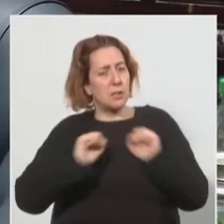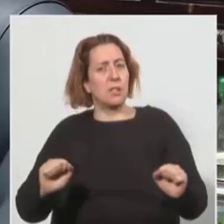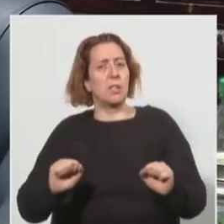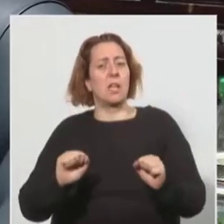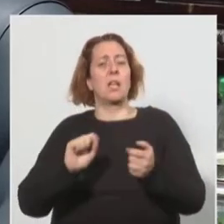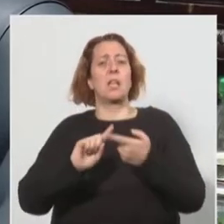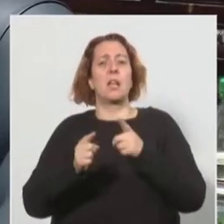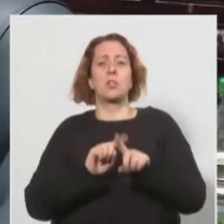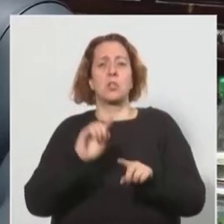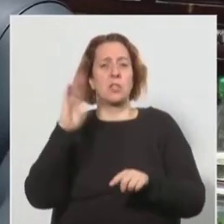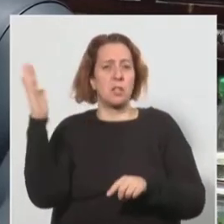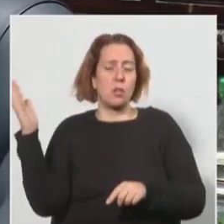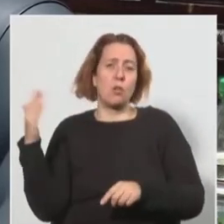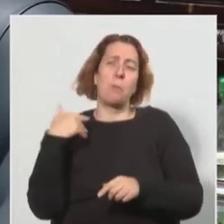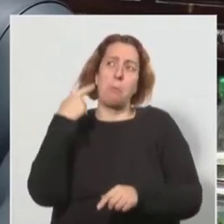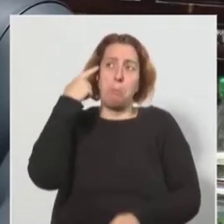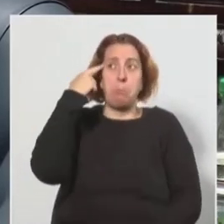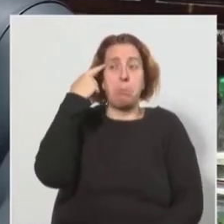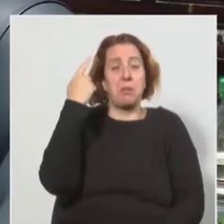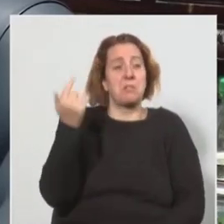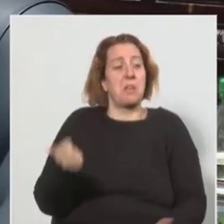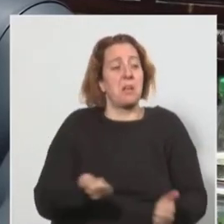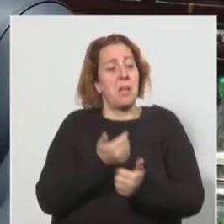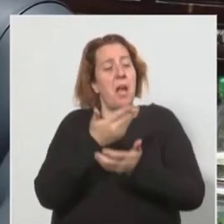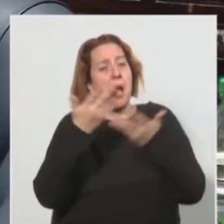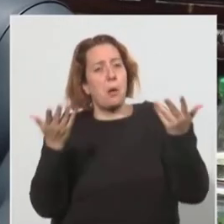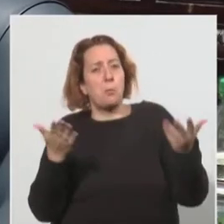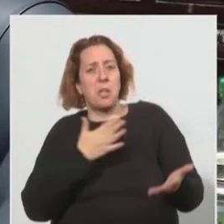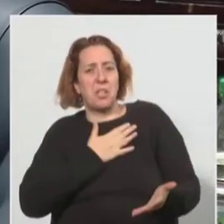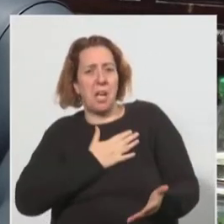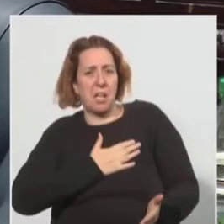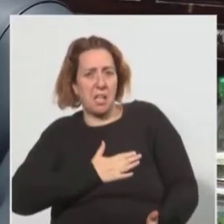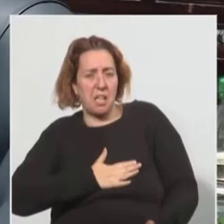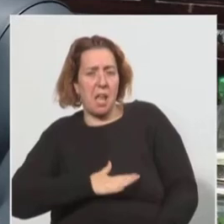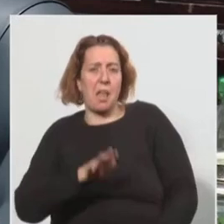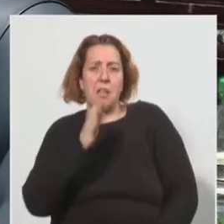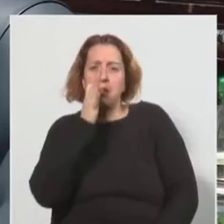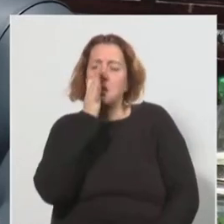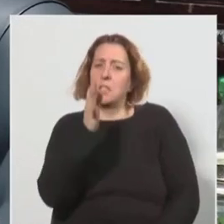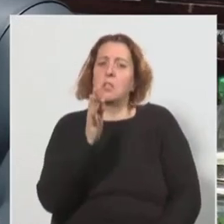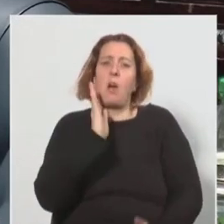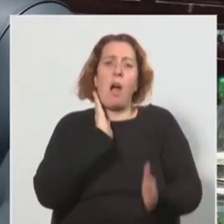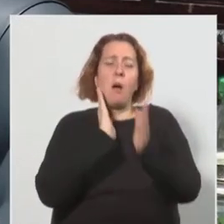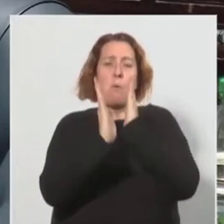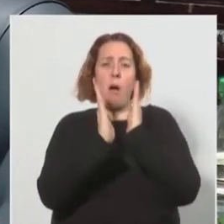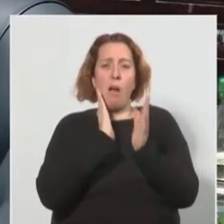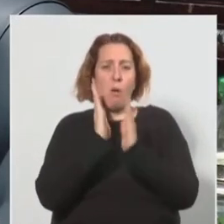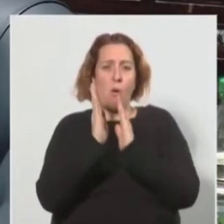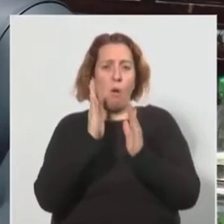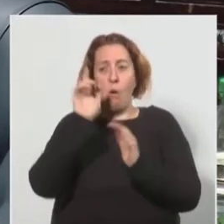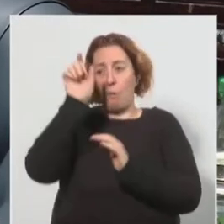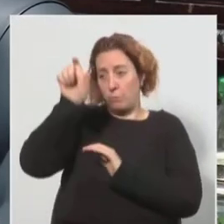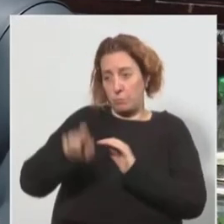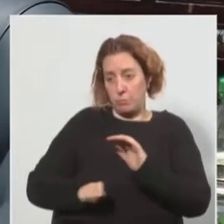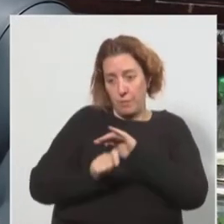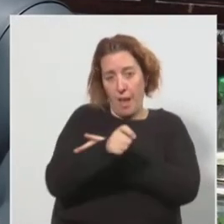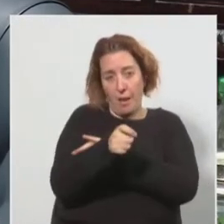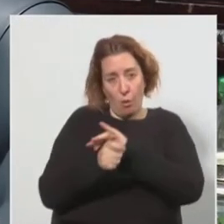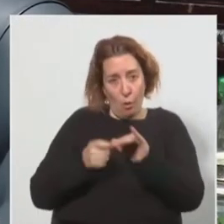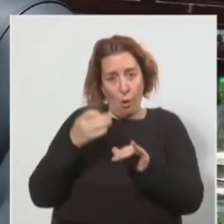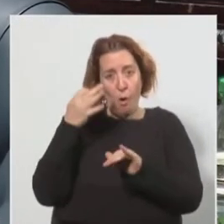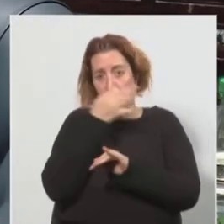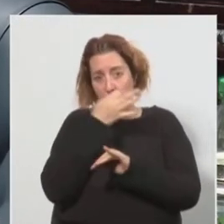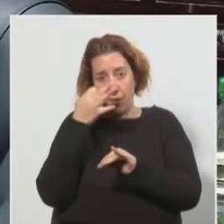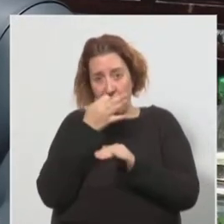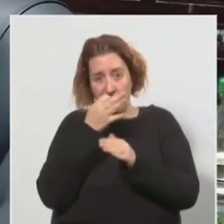Exteriores piense que genera alguna clase de tranquilidad diciendo que el abogado del narcotraficante prófugo